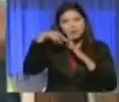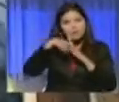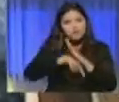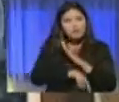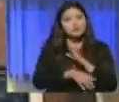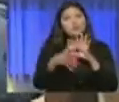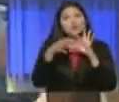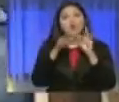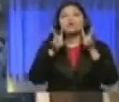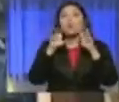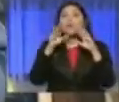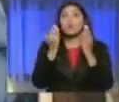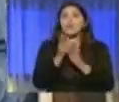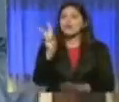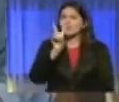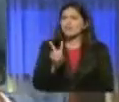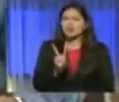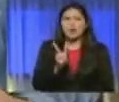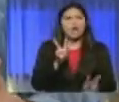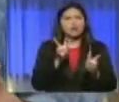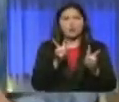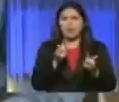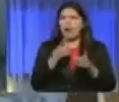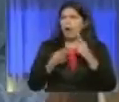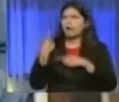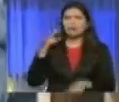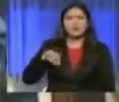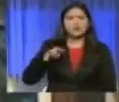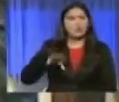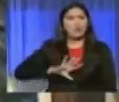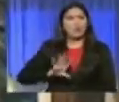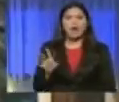un nuevo mundo. Venezuela nunca tuvo estos lazos, nunca